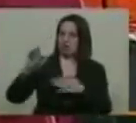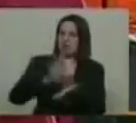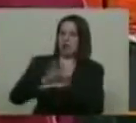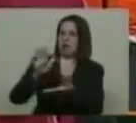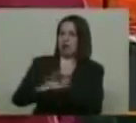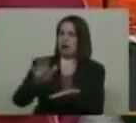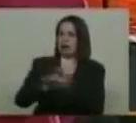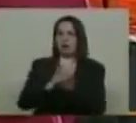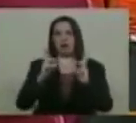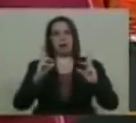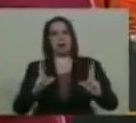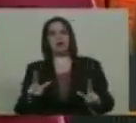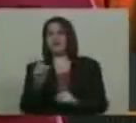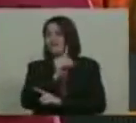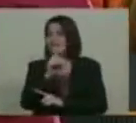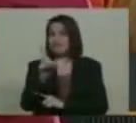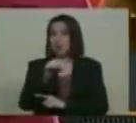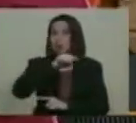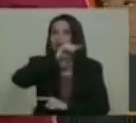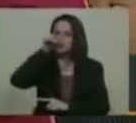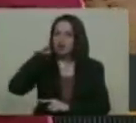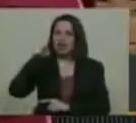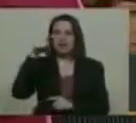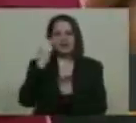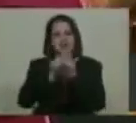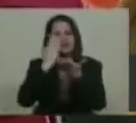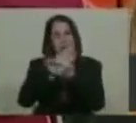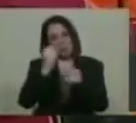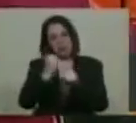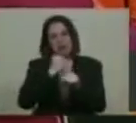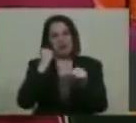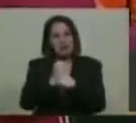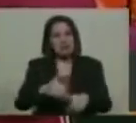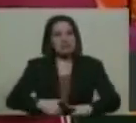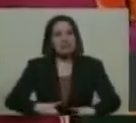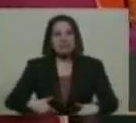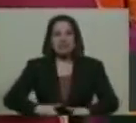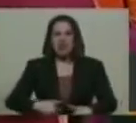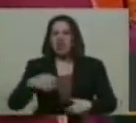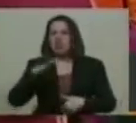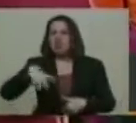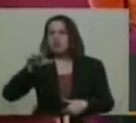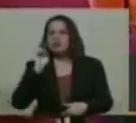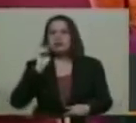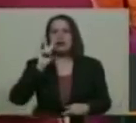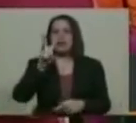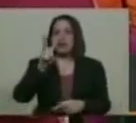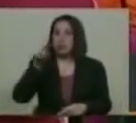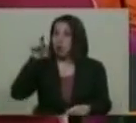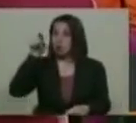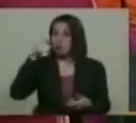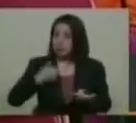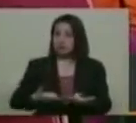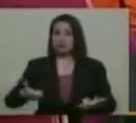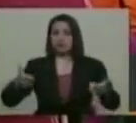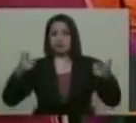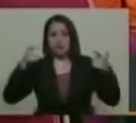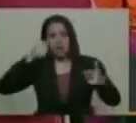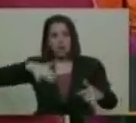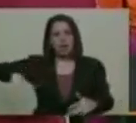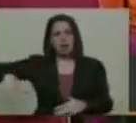Y por eso nosotros valoramos el esfuerzo. ¿Dónde se ha visto eso? Que usted le permita que el